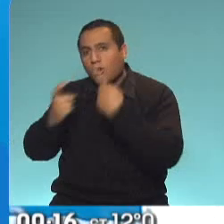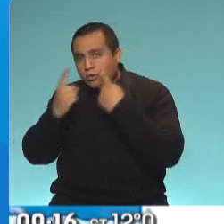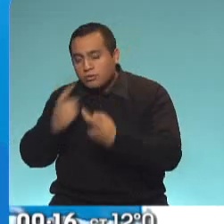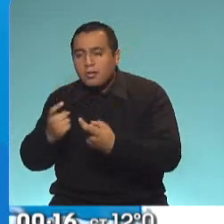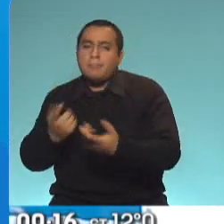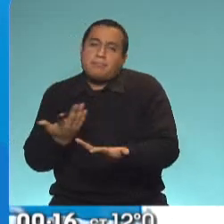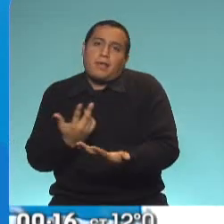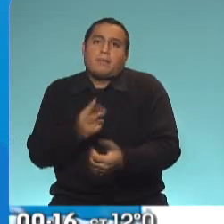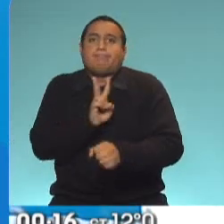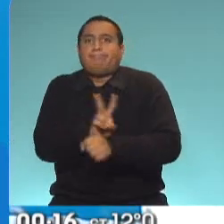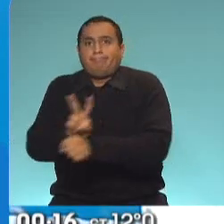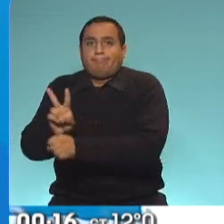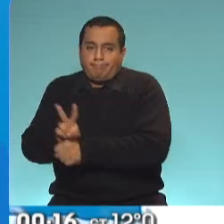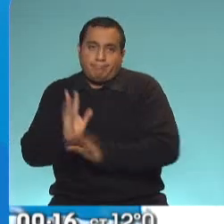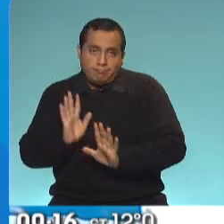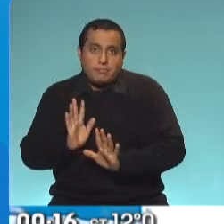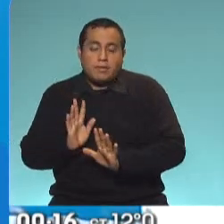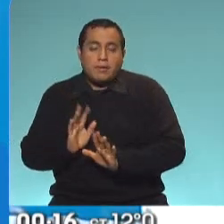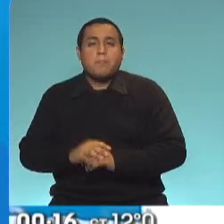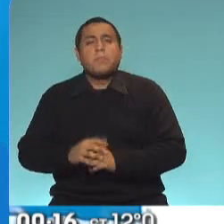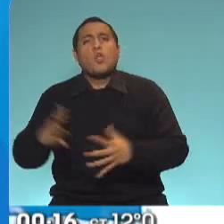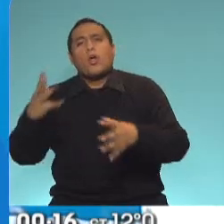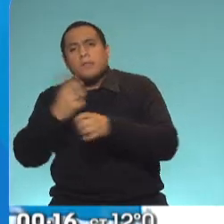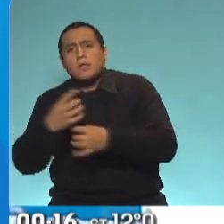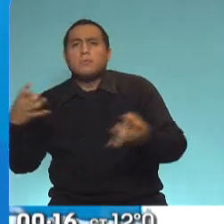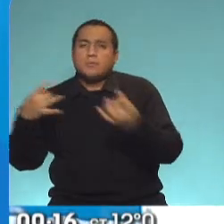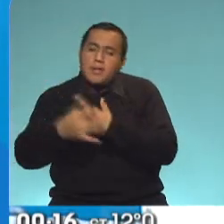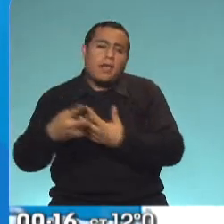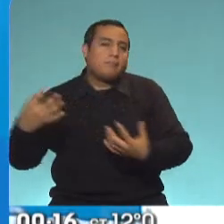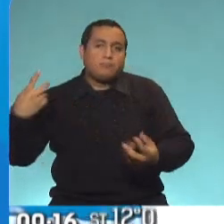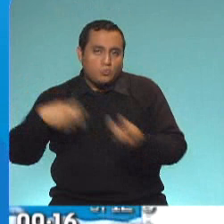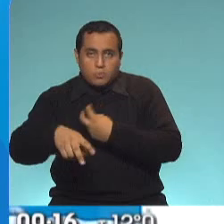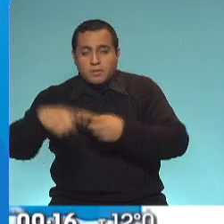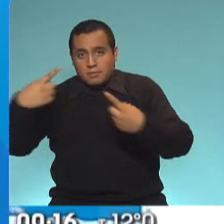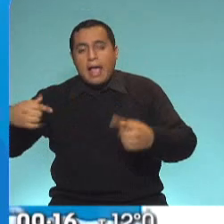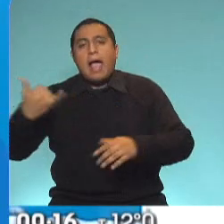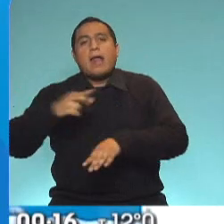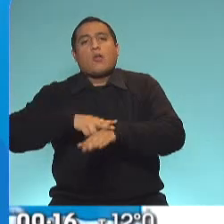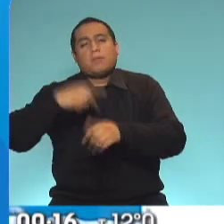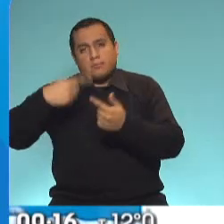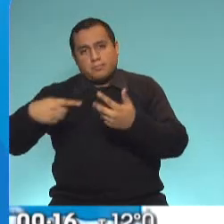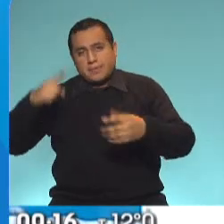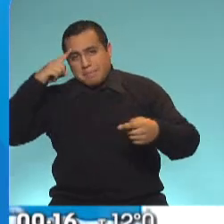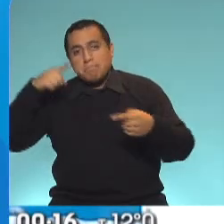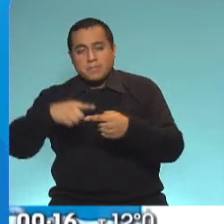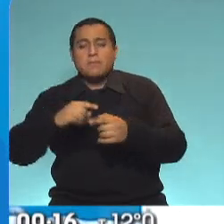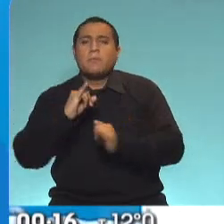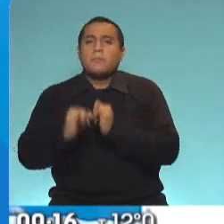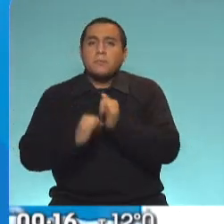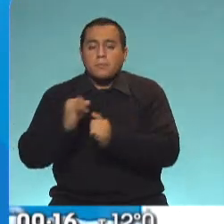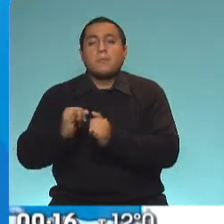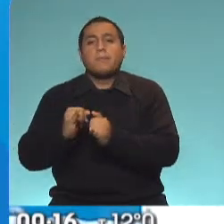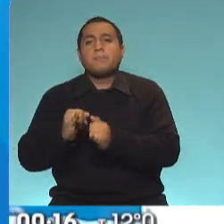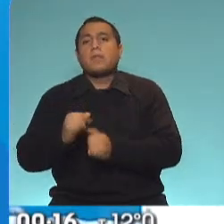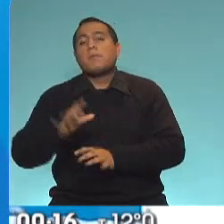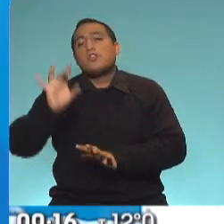seguros de trabajar en ese sentido. El transporte público tiene recomendaciones específicas y está autorizado en forma interurbana